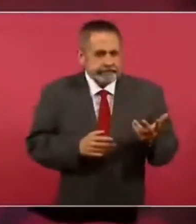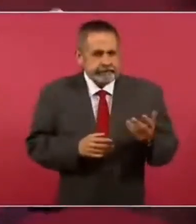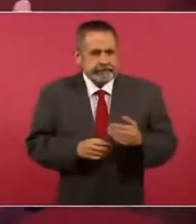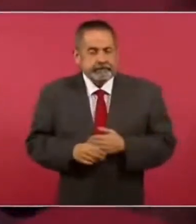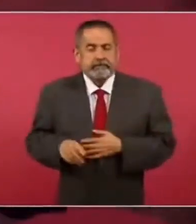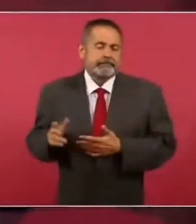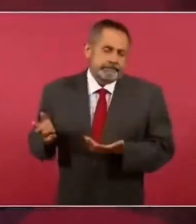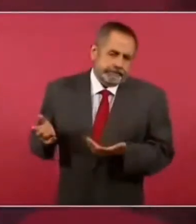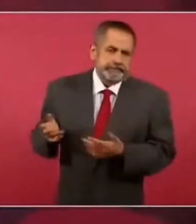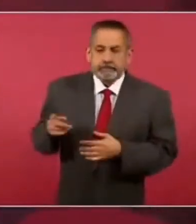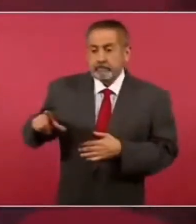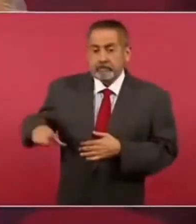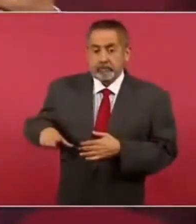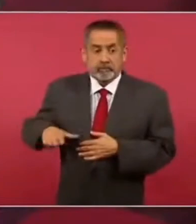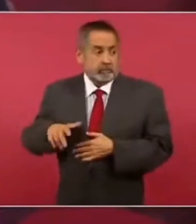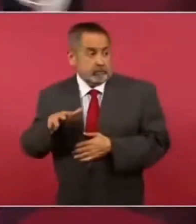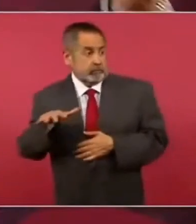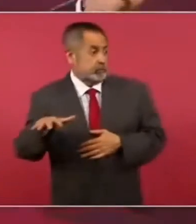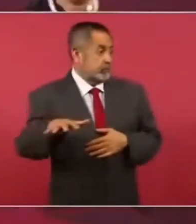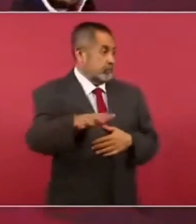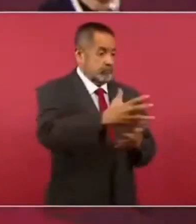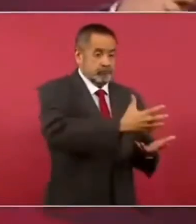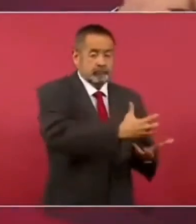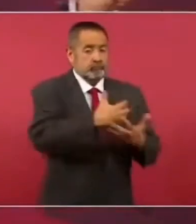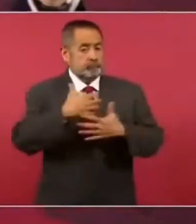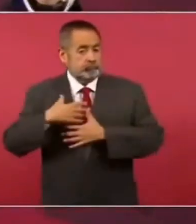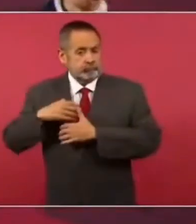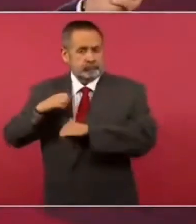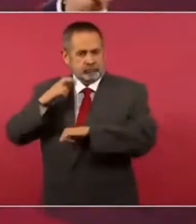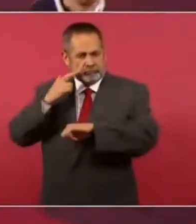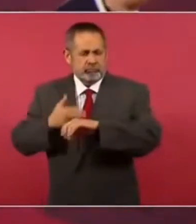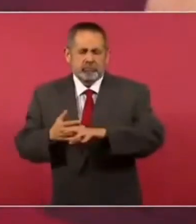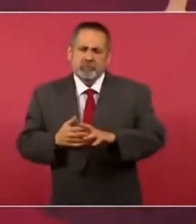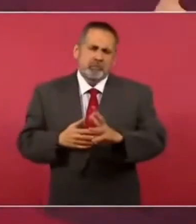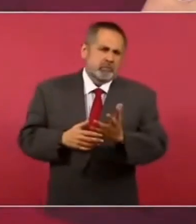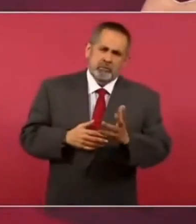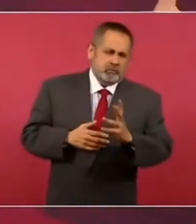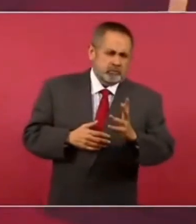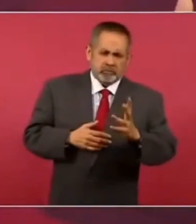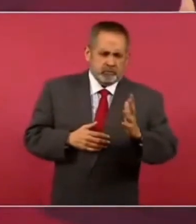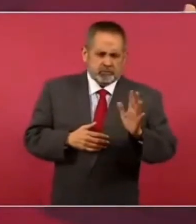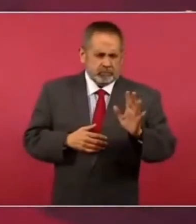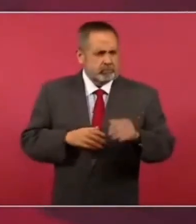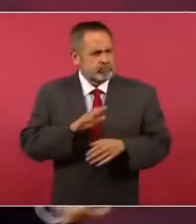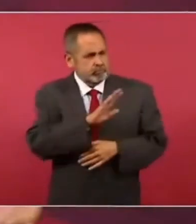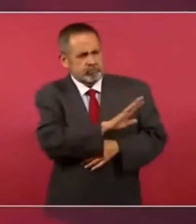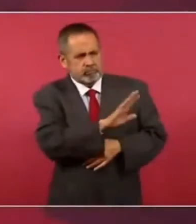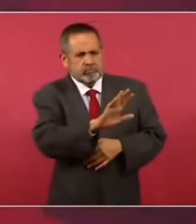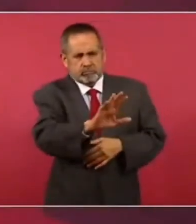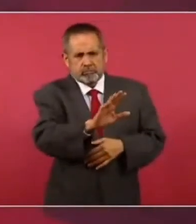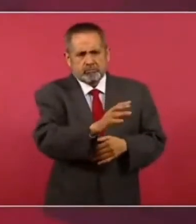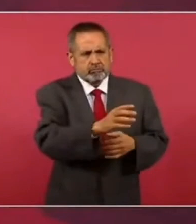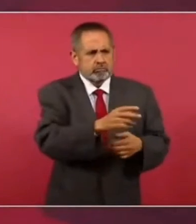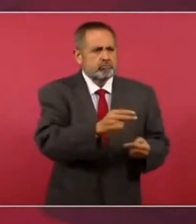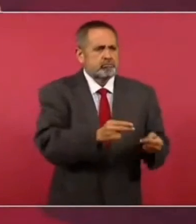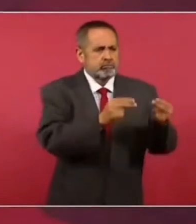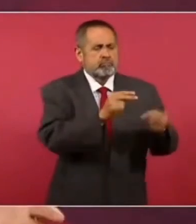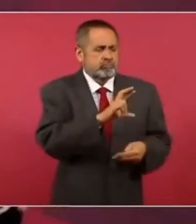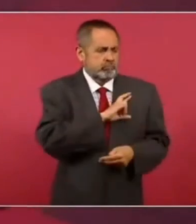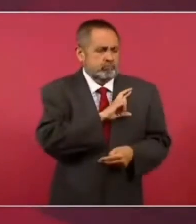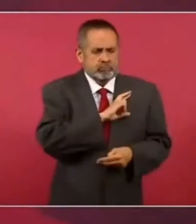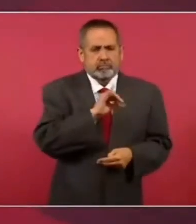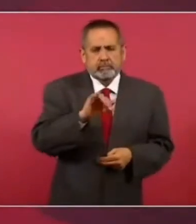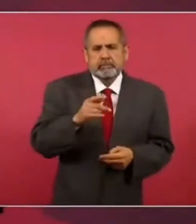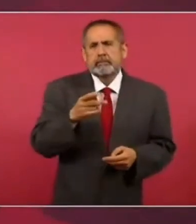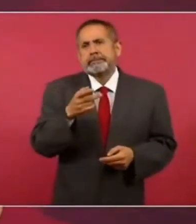asfixie, ¿no?, la iniciativa de los particulares, de la sociedad civil, pero